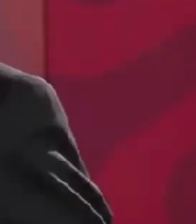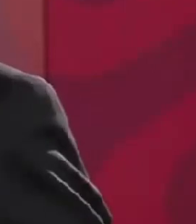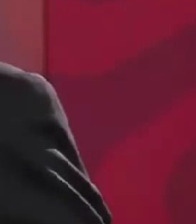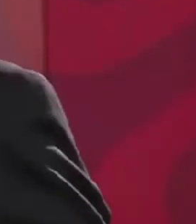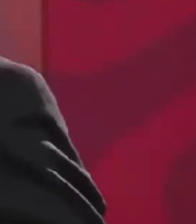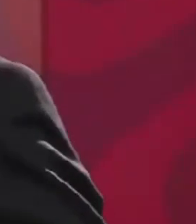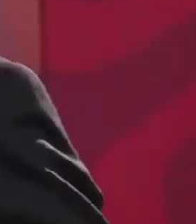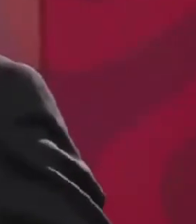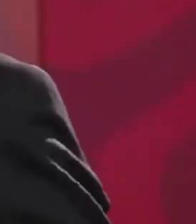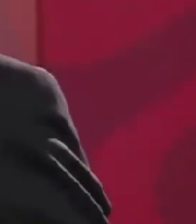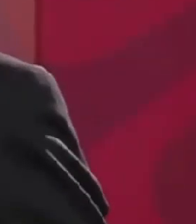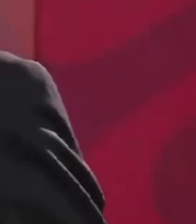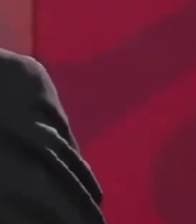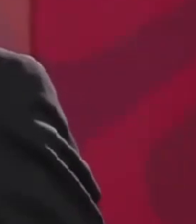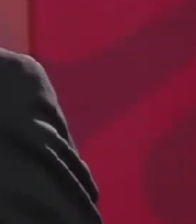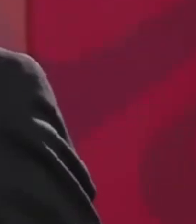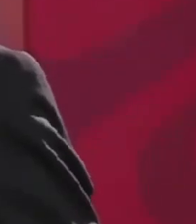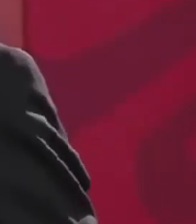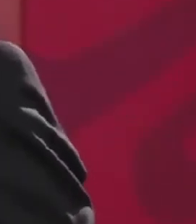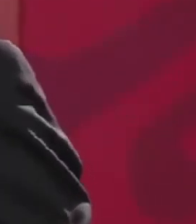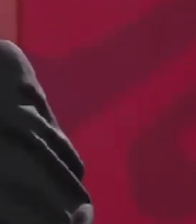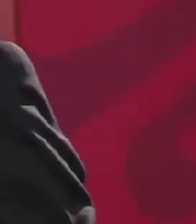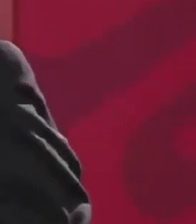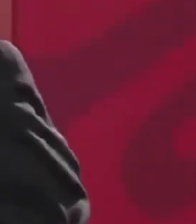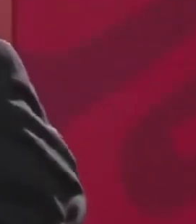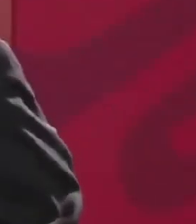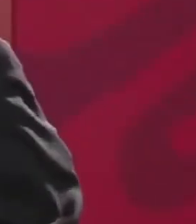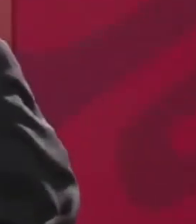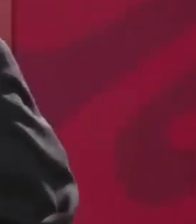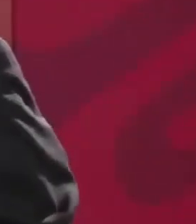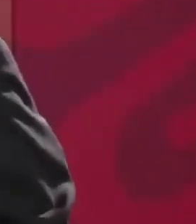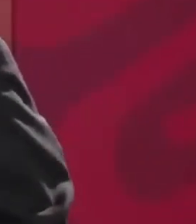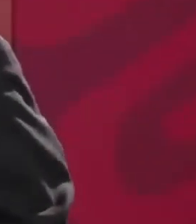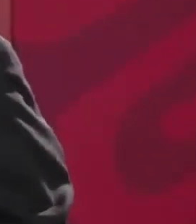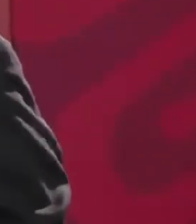si no se dice basta, no van a encontrar la salida.